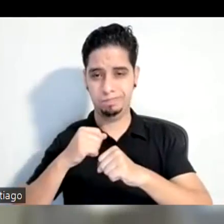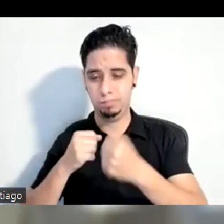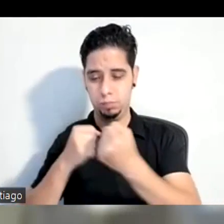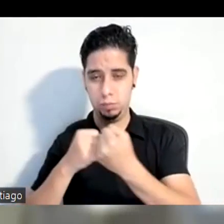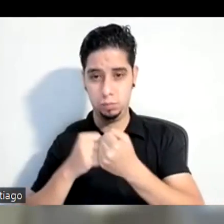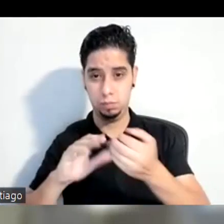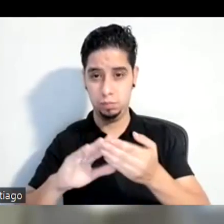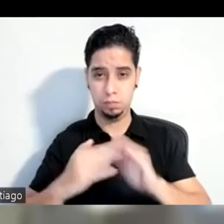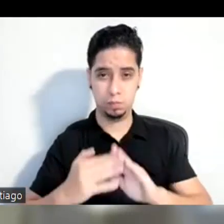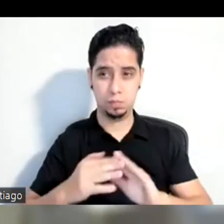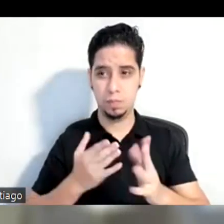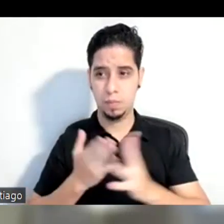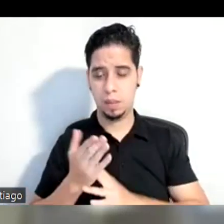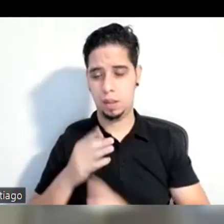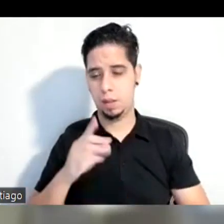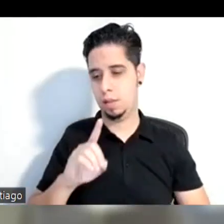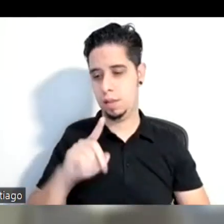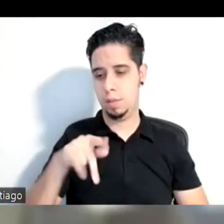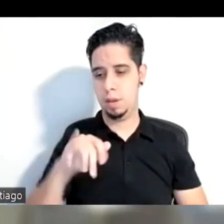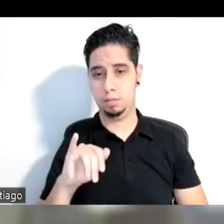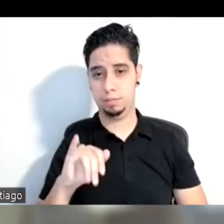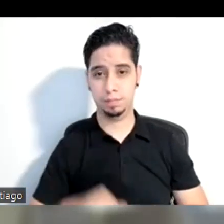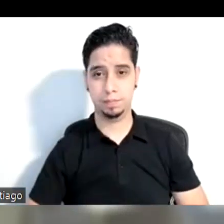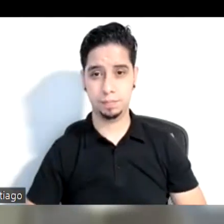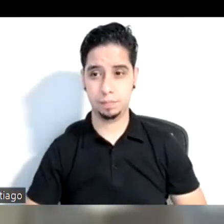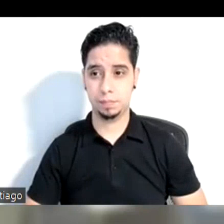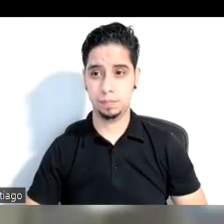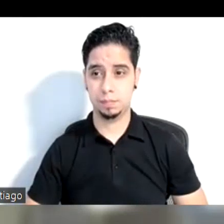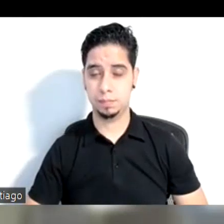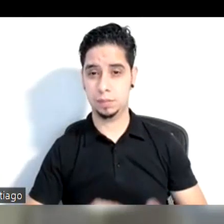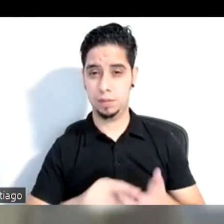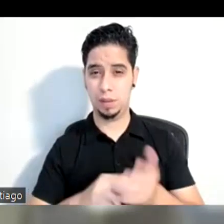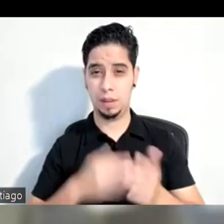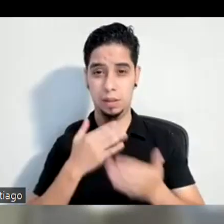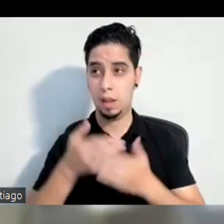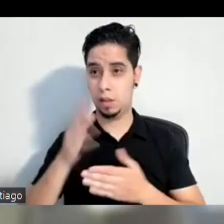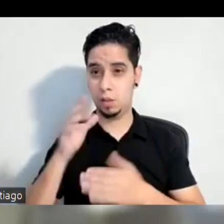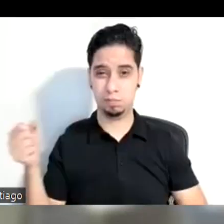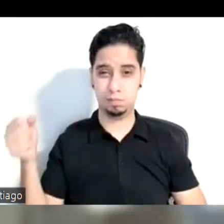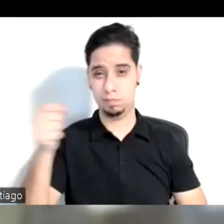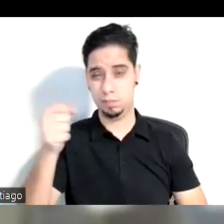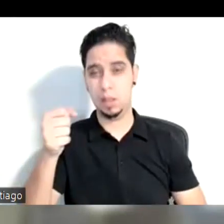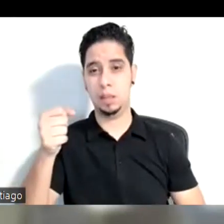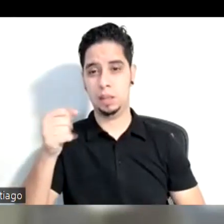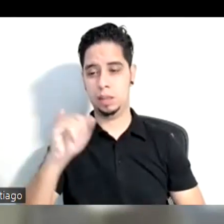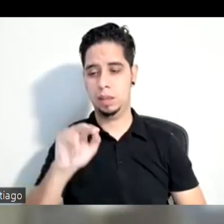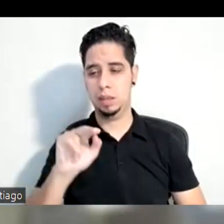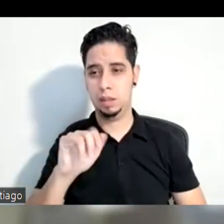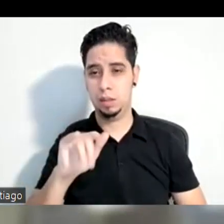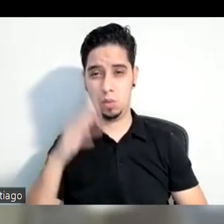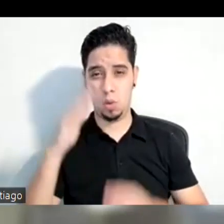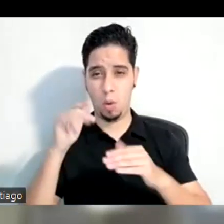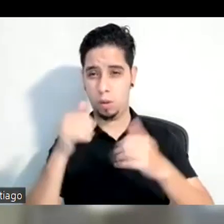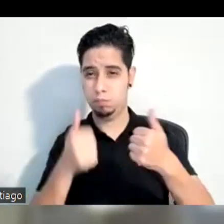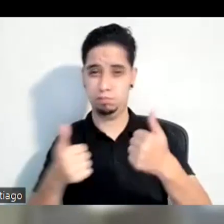la plataforma del DPI. Oh, así que gracias a Dios lo nombraron, está interino, yo espero que lo nombren en